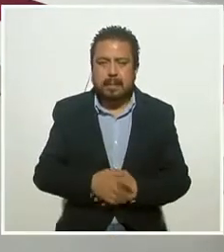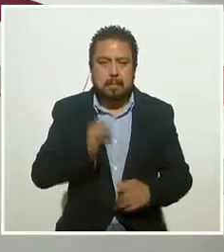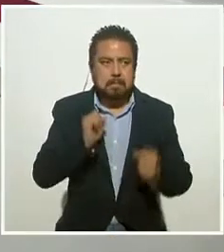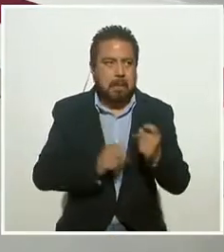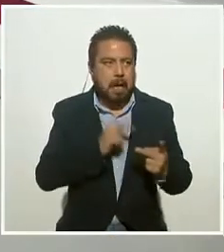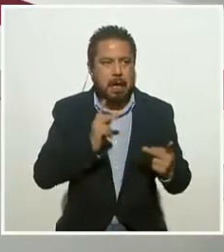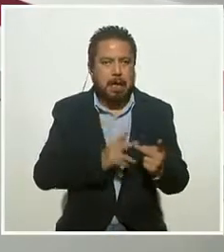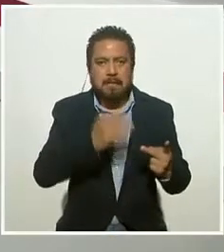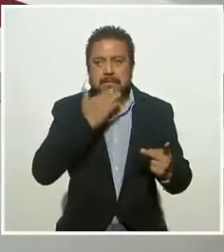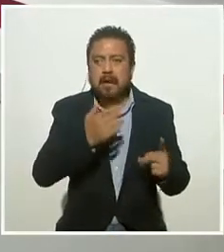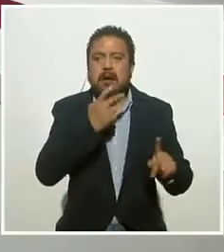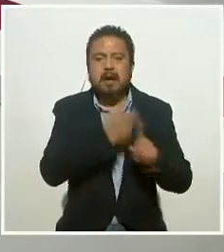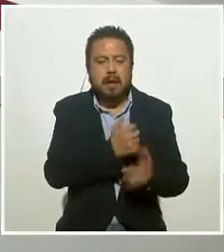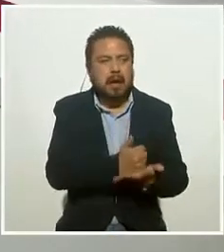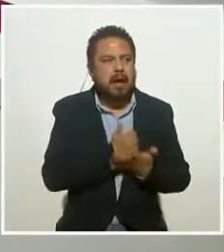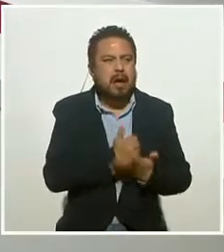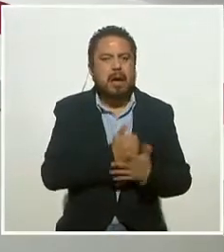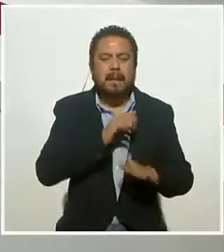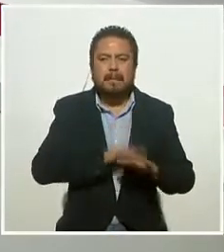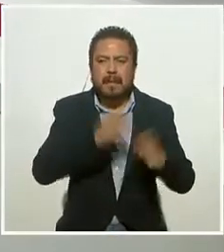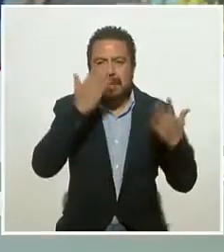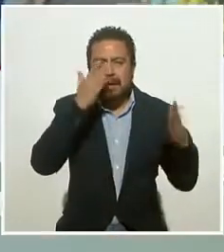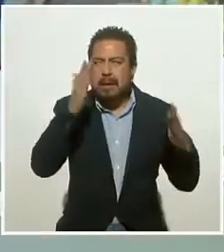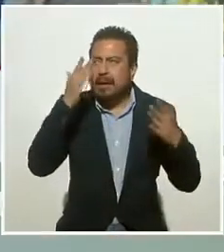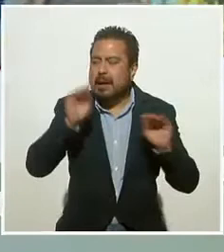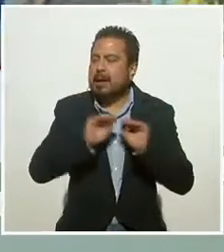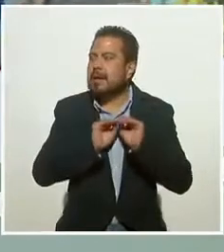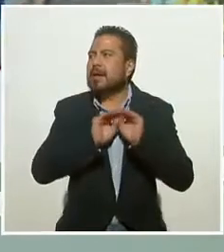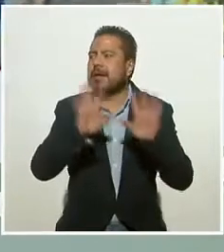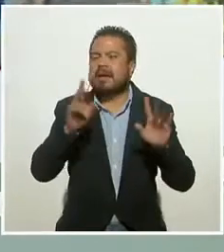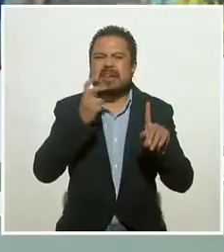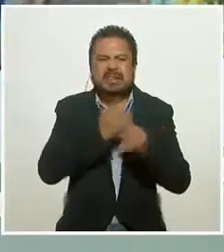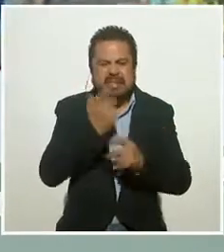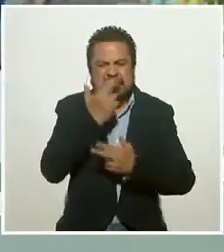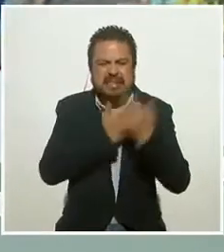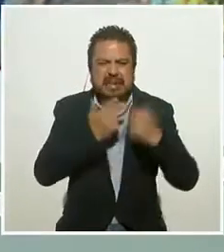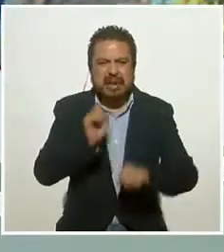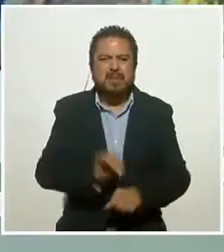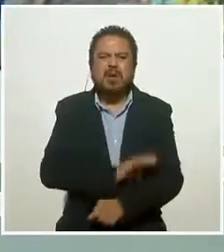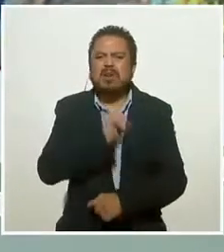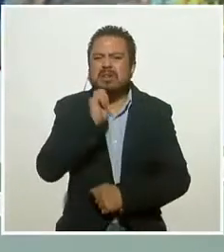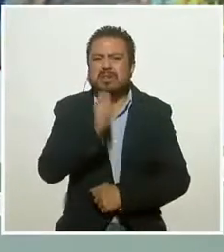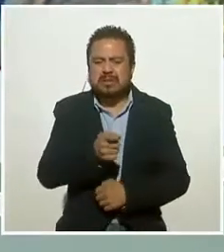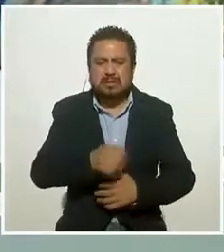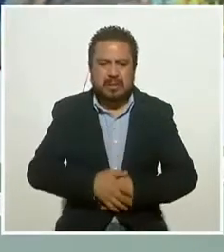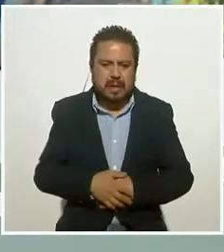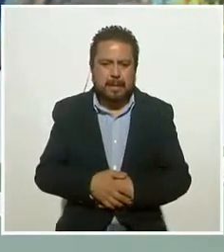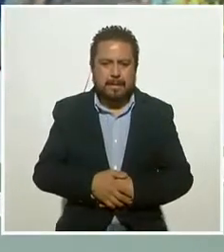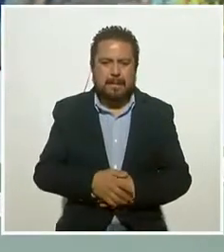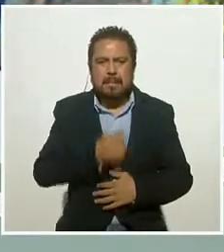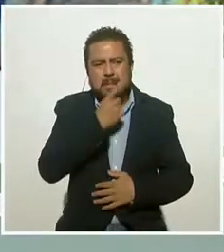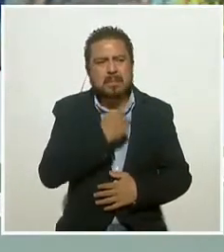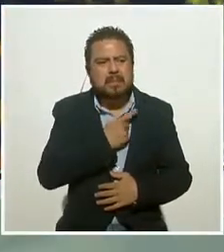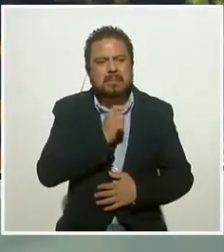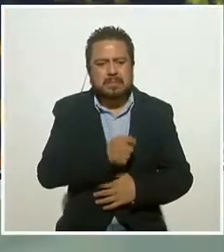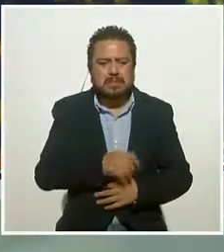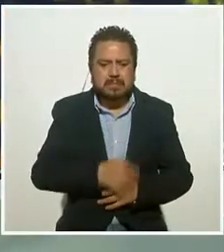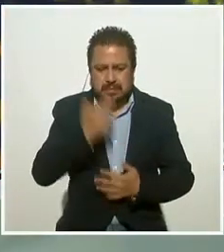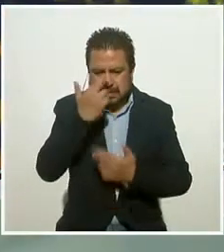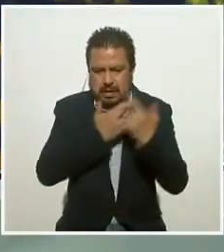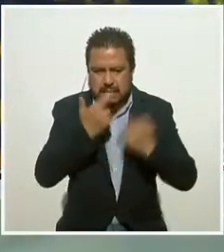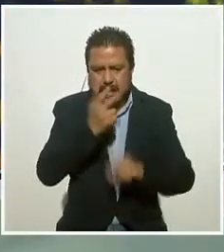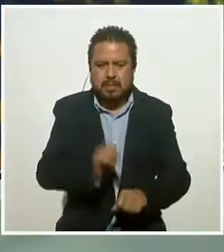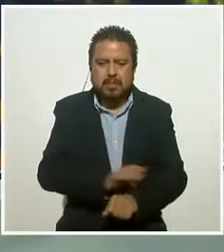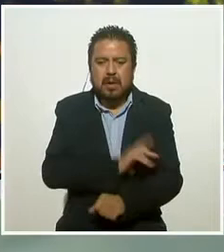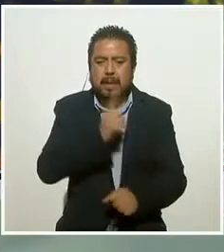Perfecto, eso nos va ayudando a que esto quede como más claro. ¿Qué es esto de la regulación emocional? ¿Qué nos dirías? La regulación